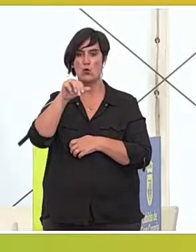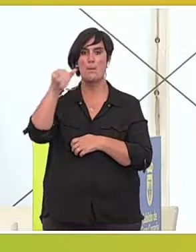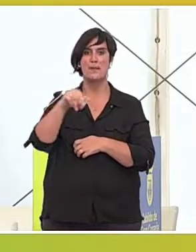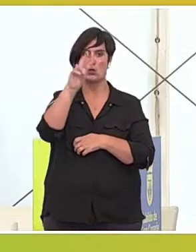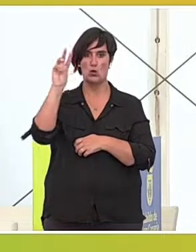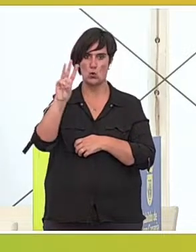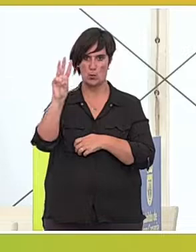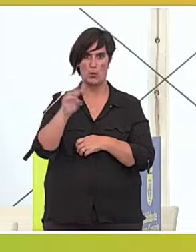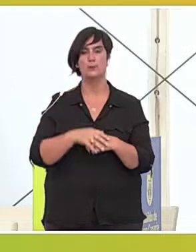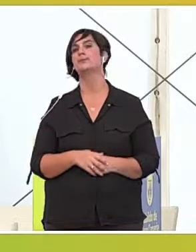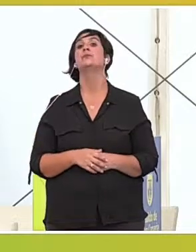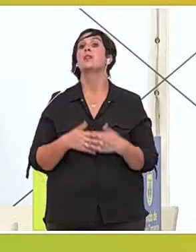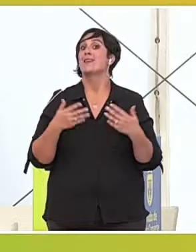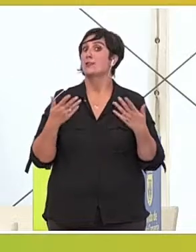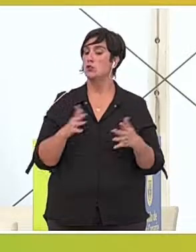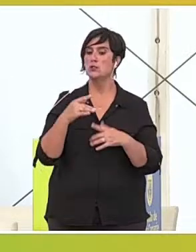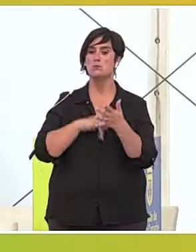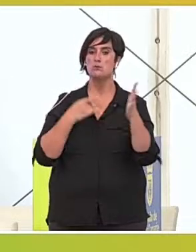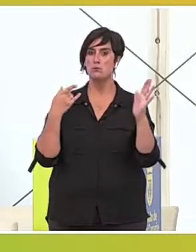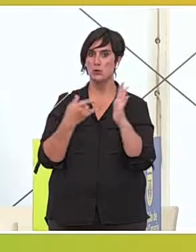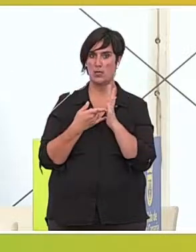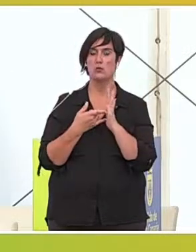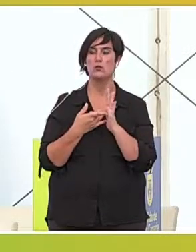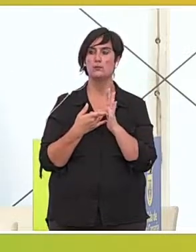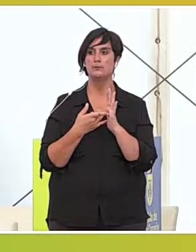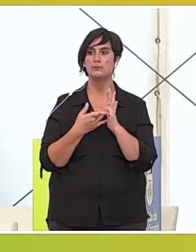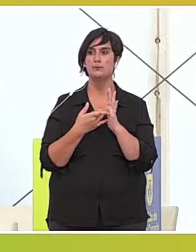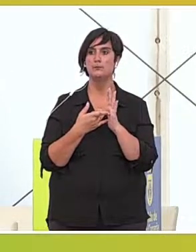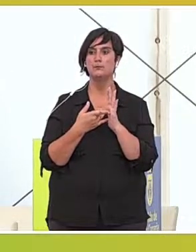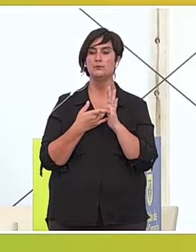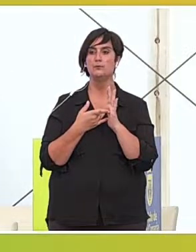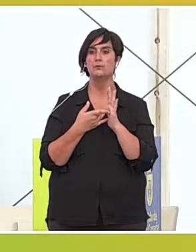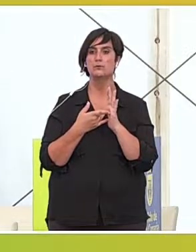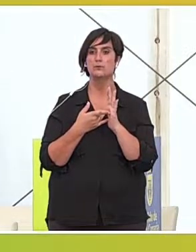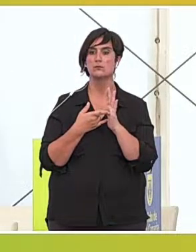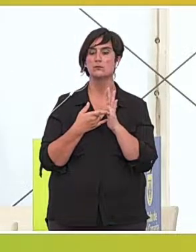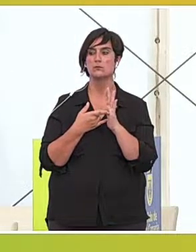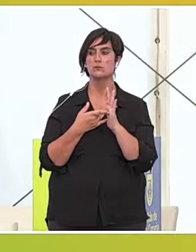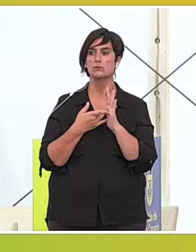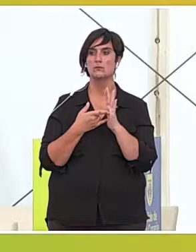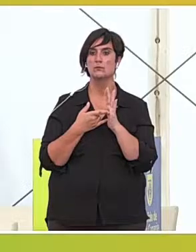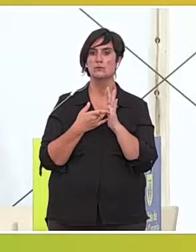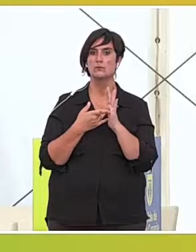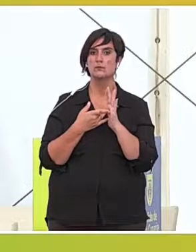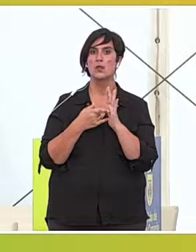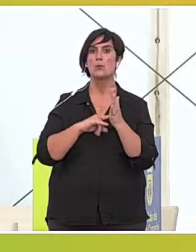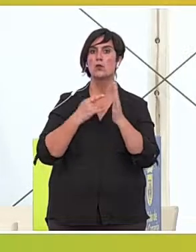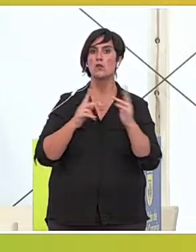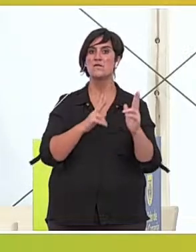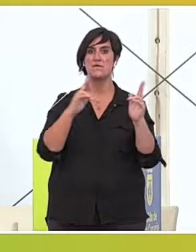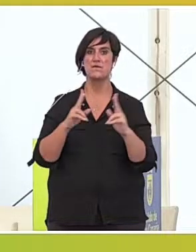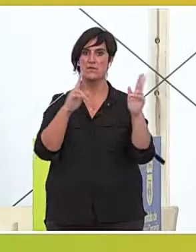cúbico. Entonces, este proyecto está distribuido en 3